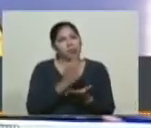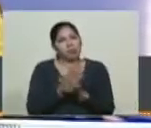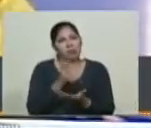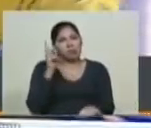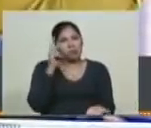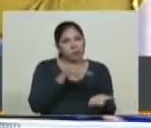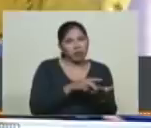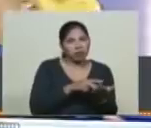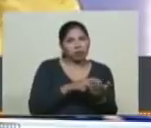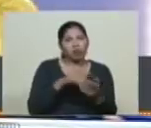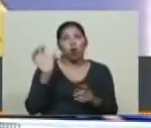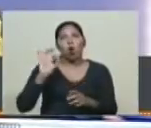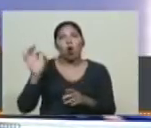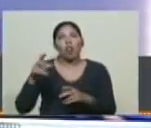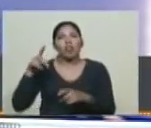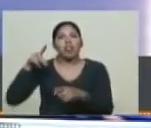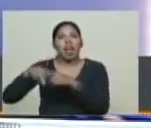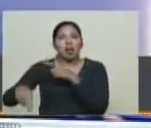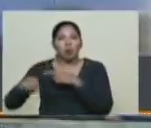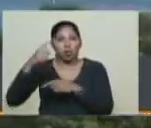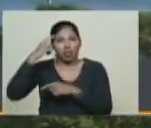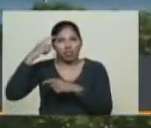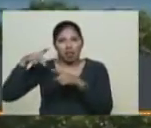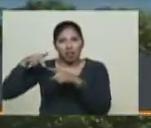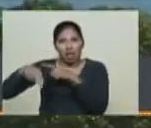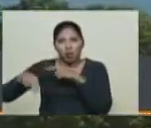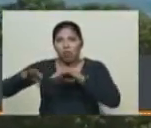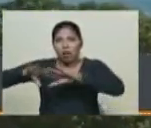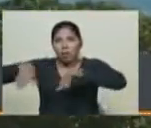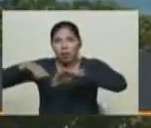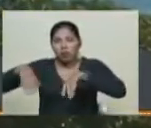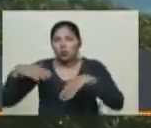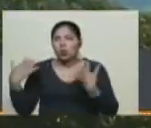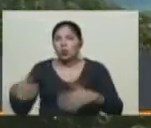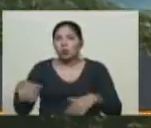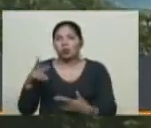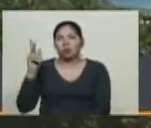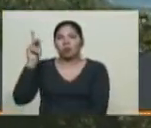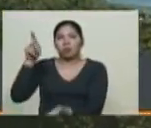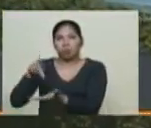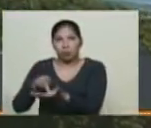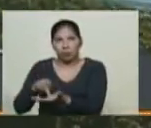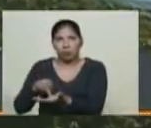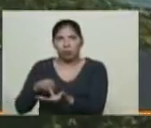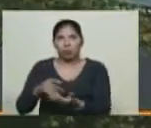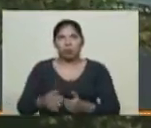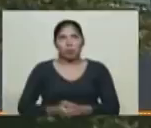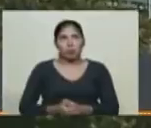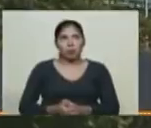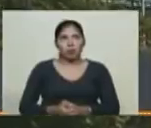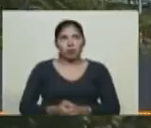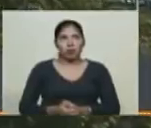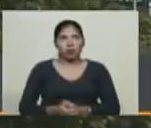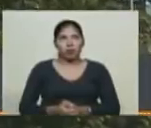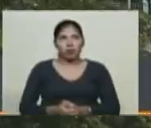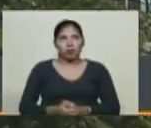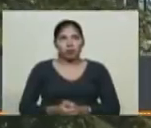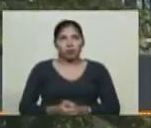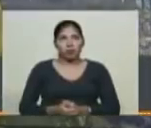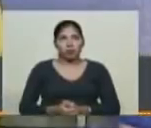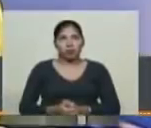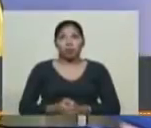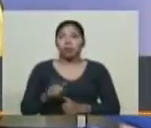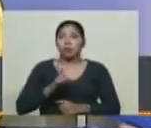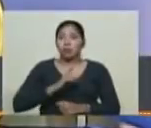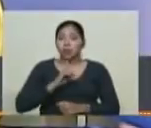también íbamos a Naiguatá, al balneario de Naiguatá, ¿no? Aquí está el alcalde del